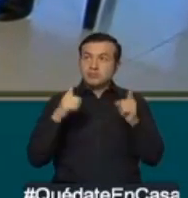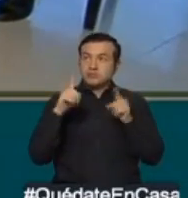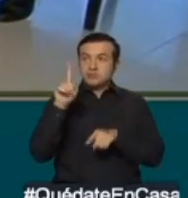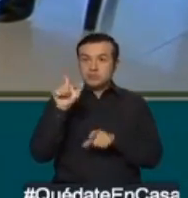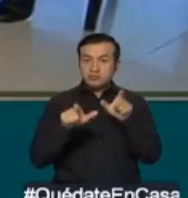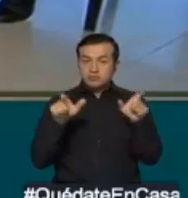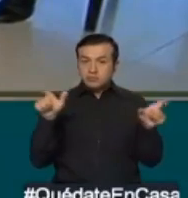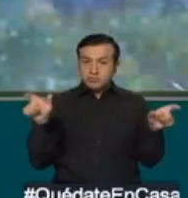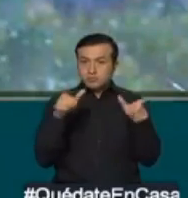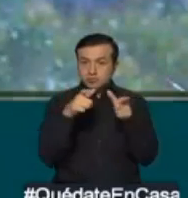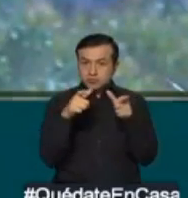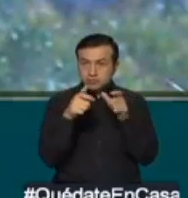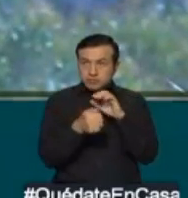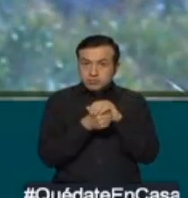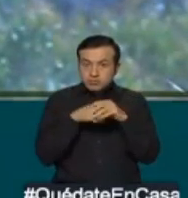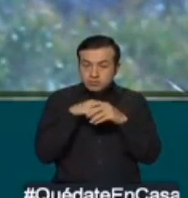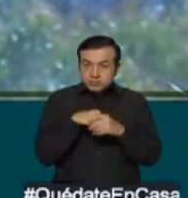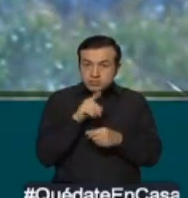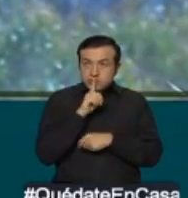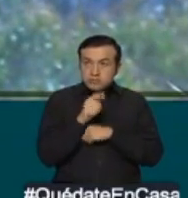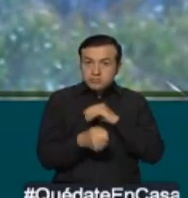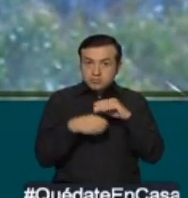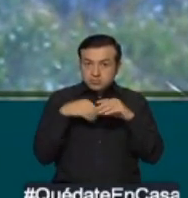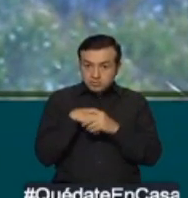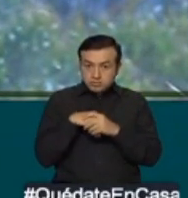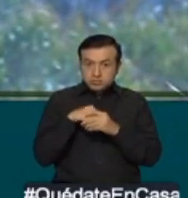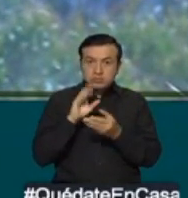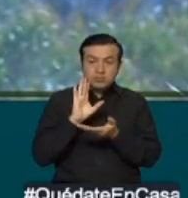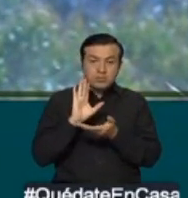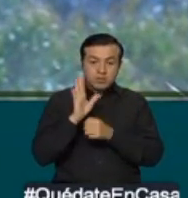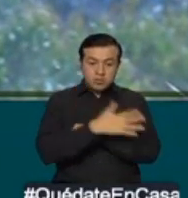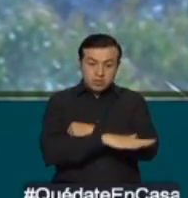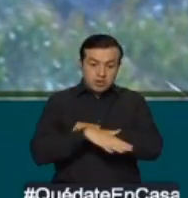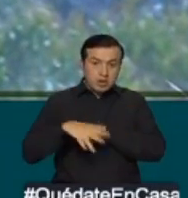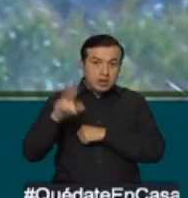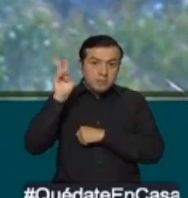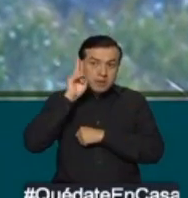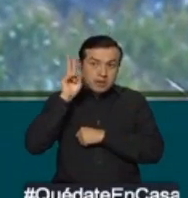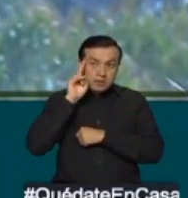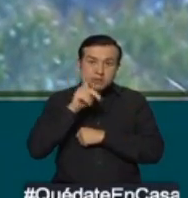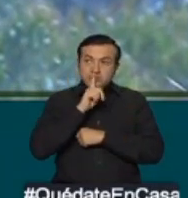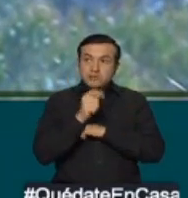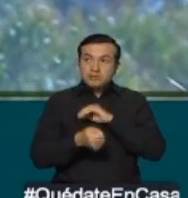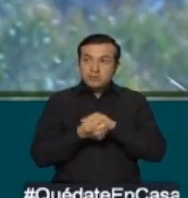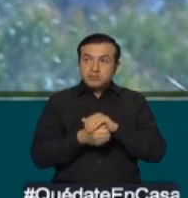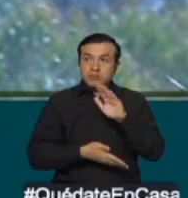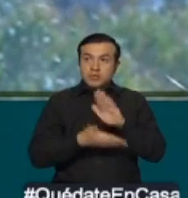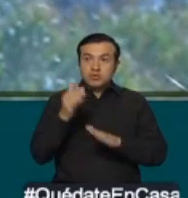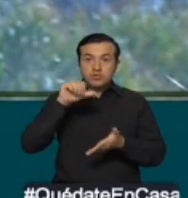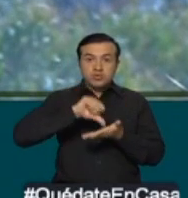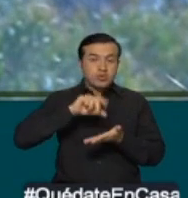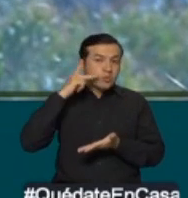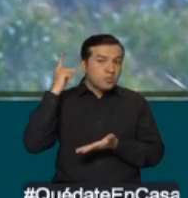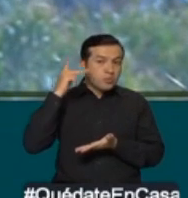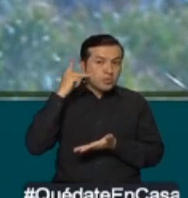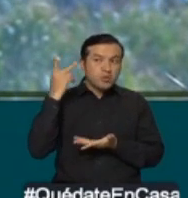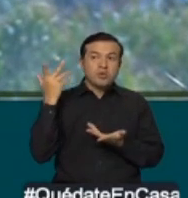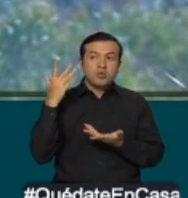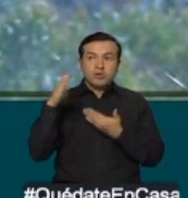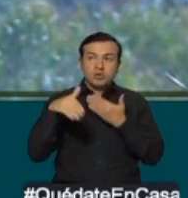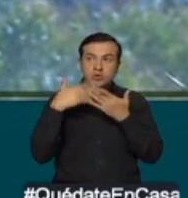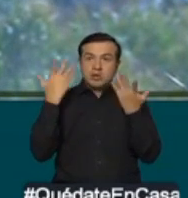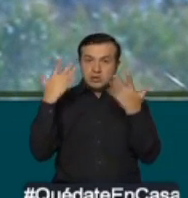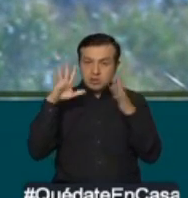personas que estaban dentro del cerco epidemiológico santiago evadieron esta medida sanitaria y llegaron a la ciudad de puyo desde donde posteriormente